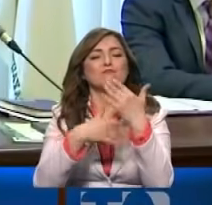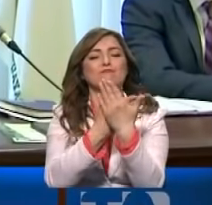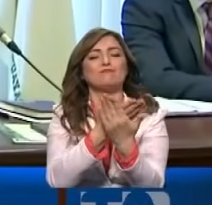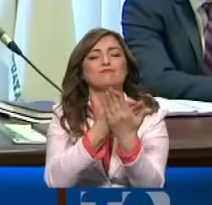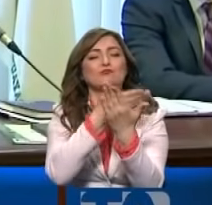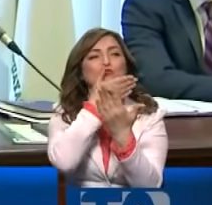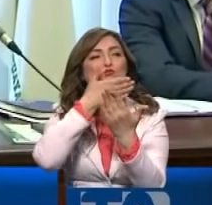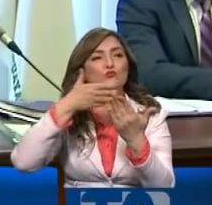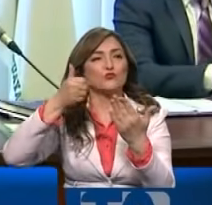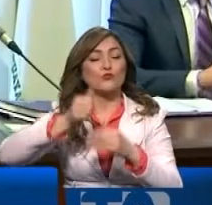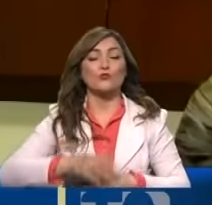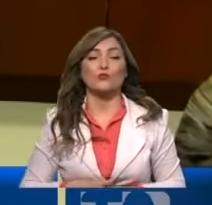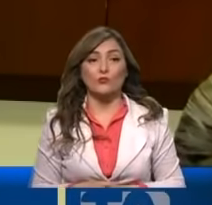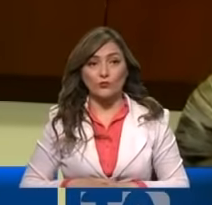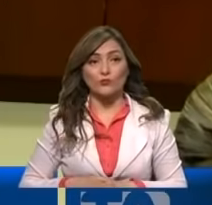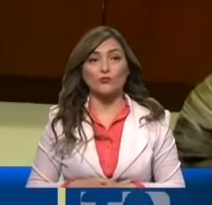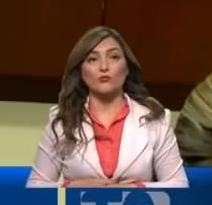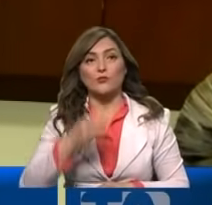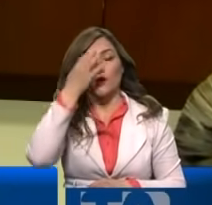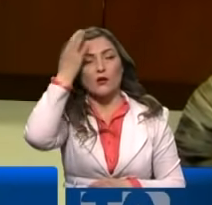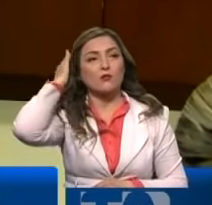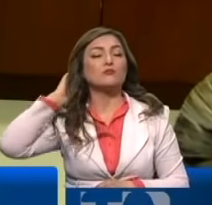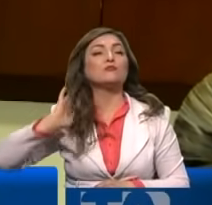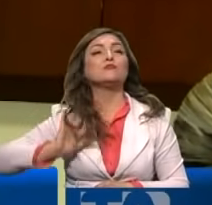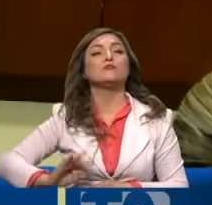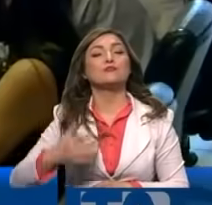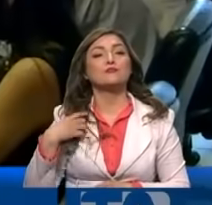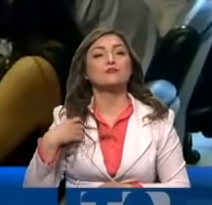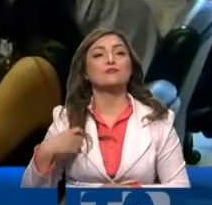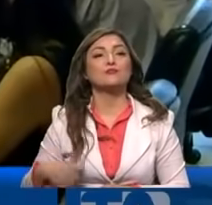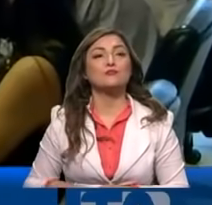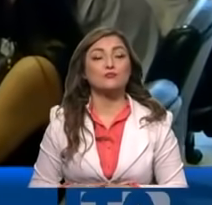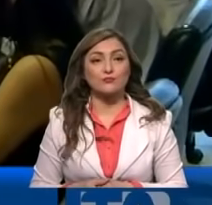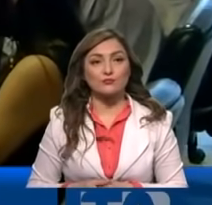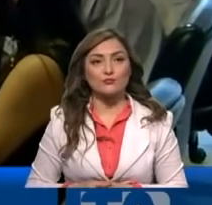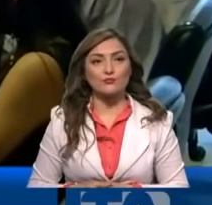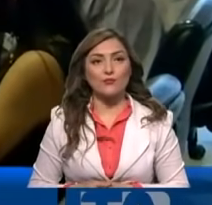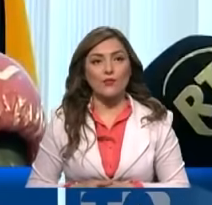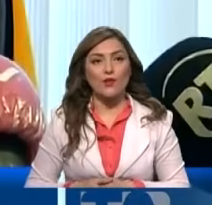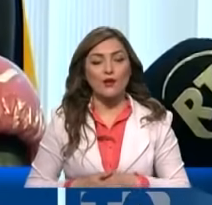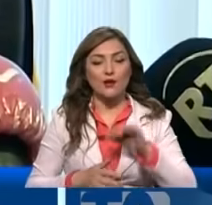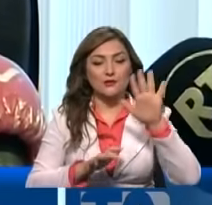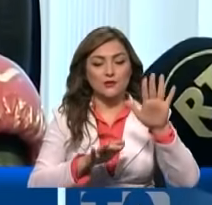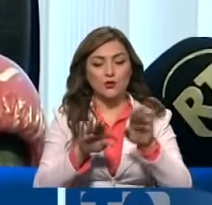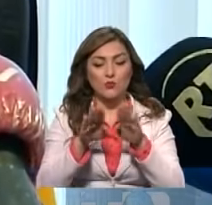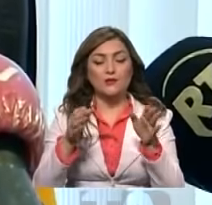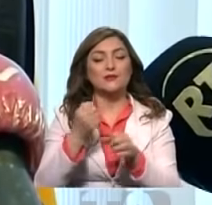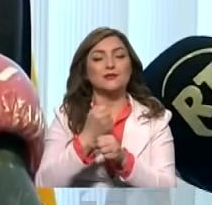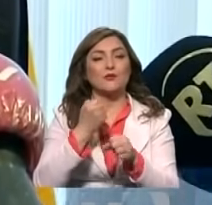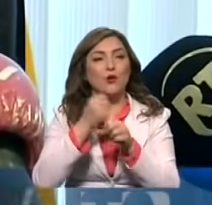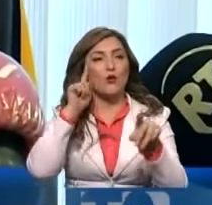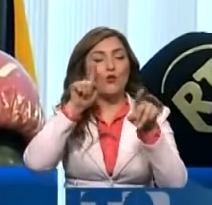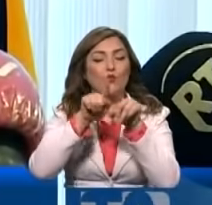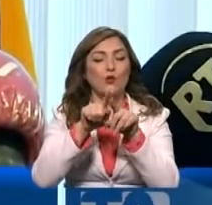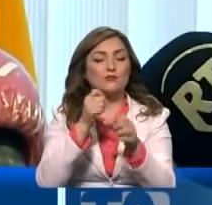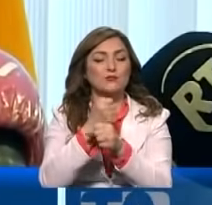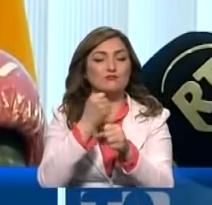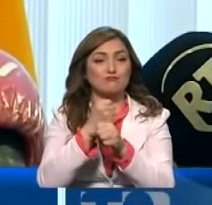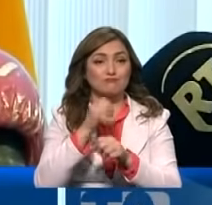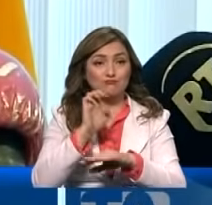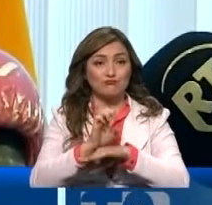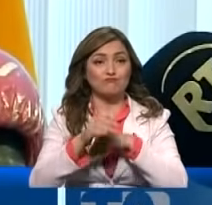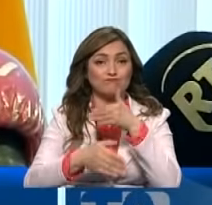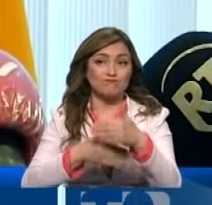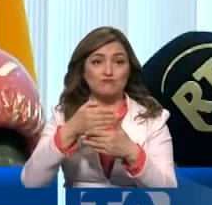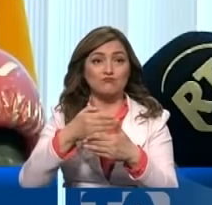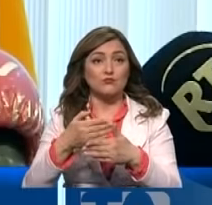el panorama. A la fecha se han realizado 5 mesas denominadas Consenso por el Empleo. Debemos entender que una vez que el Ecuador ha avanzado con su